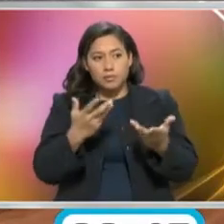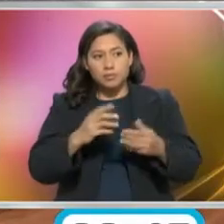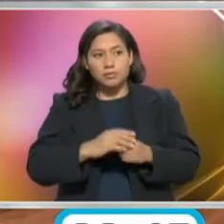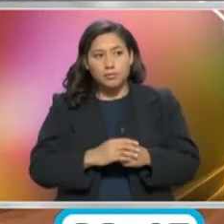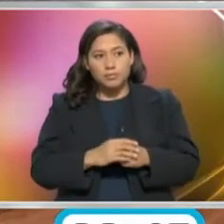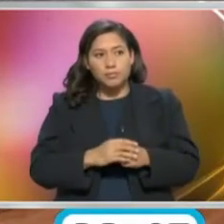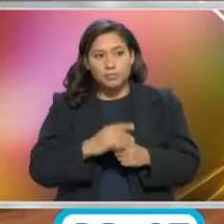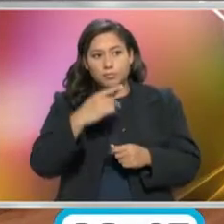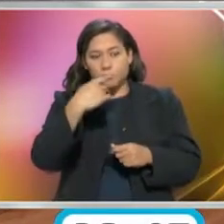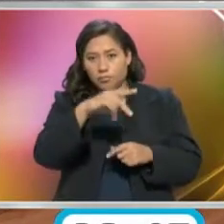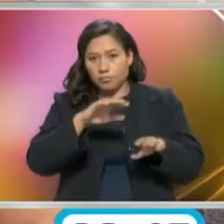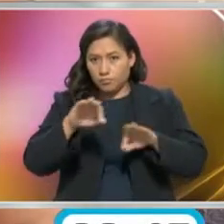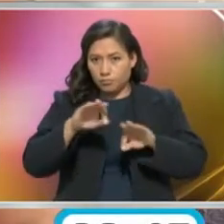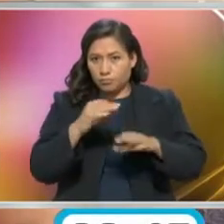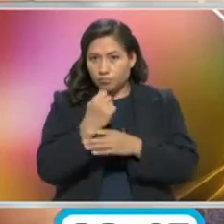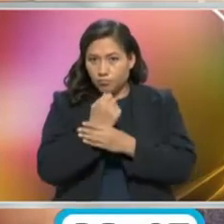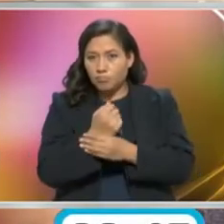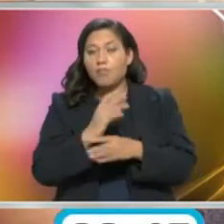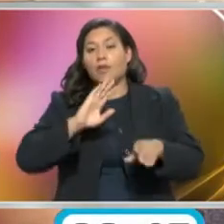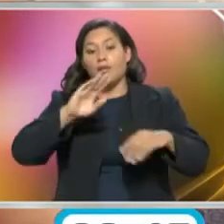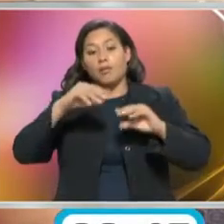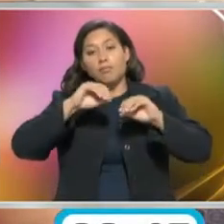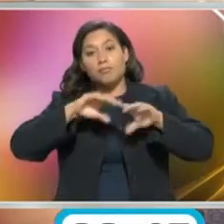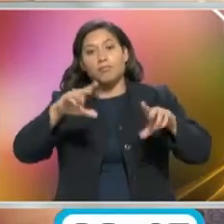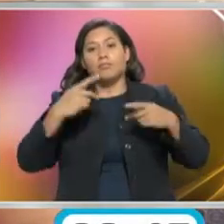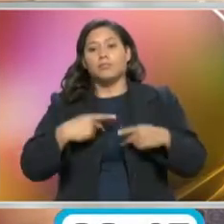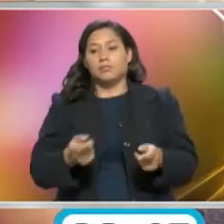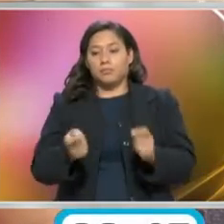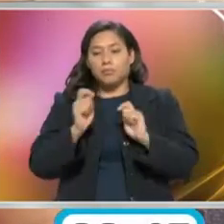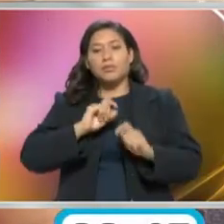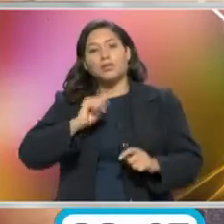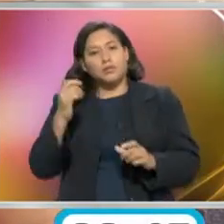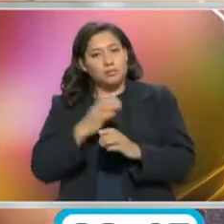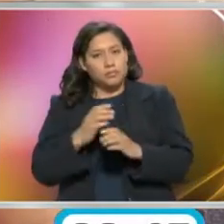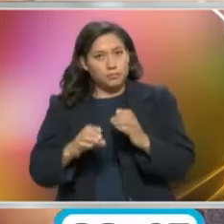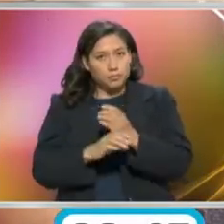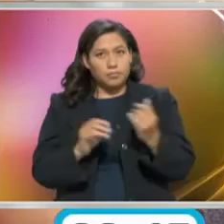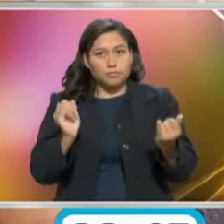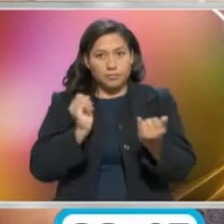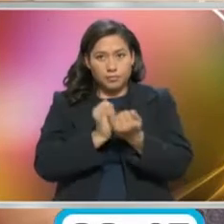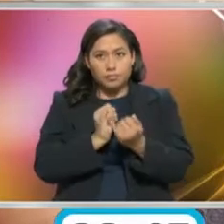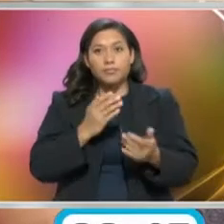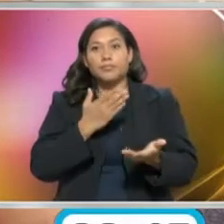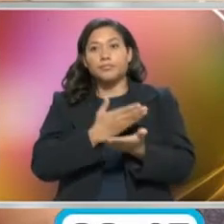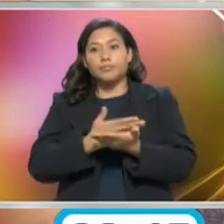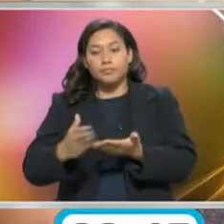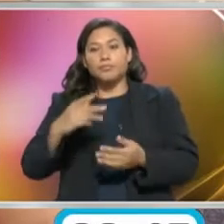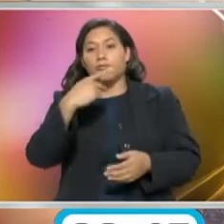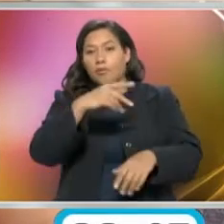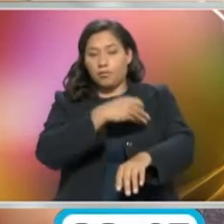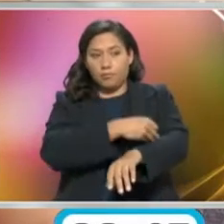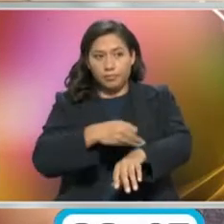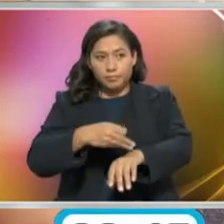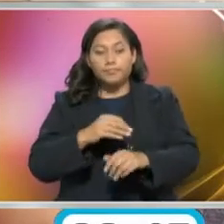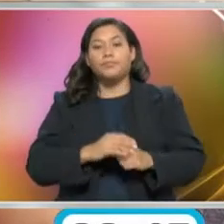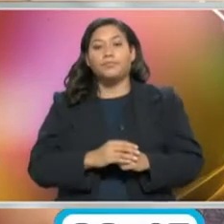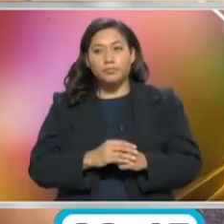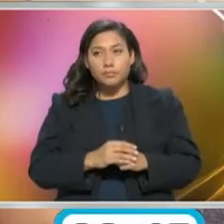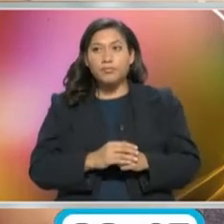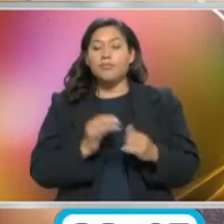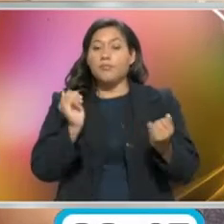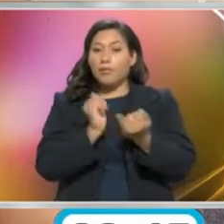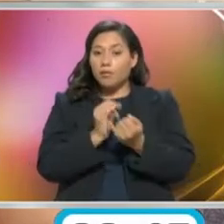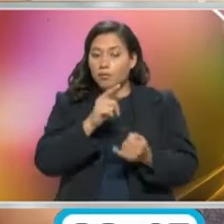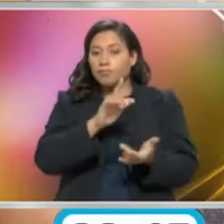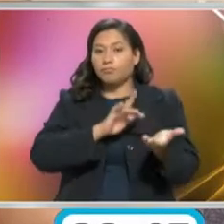que se ha dedicado, ¿no? Le ha dado de la vuelta al mundo con este personaje y con muchísimas otras cosas. Y bueno, pues además su familia también, que está